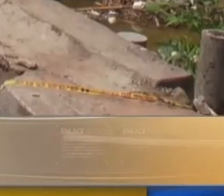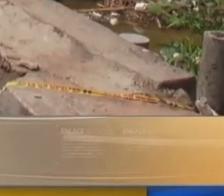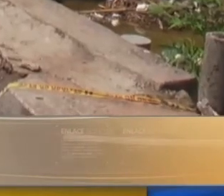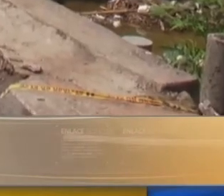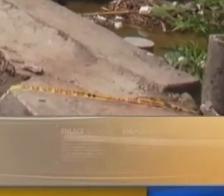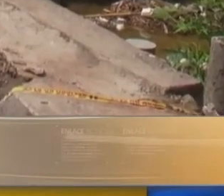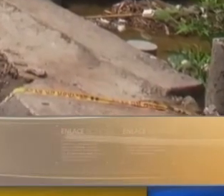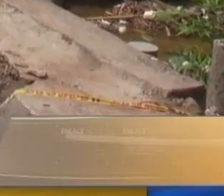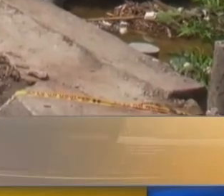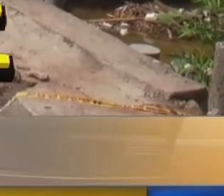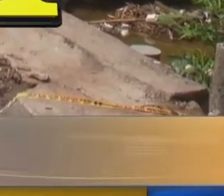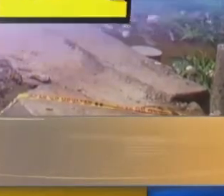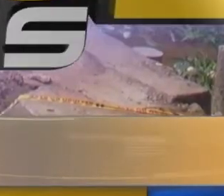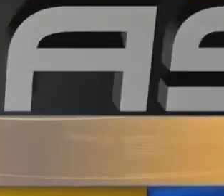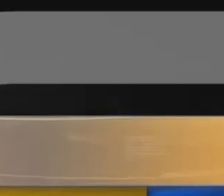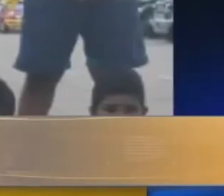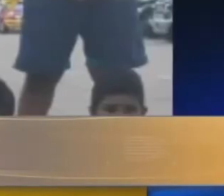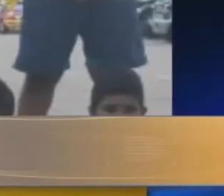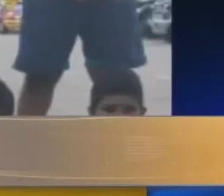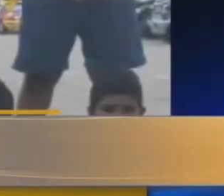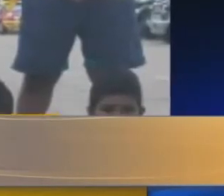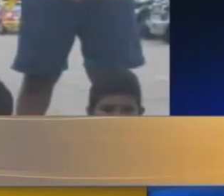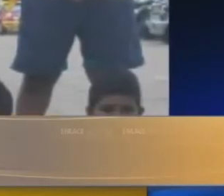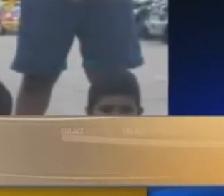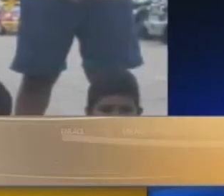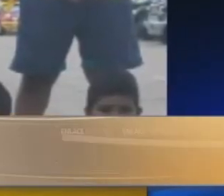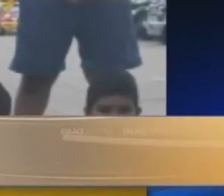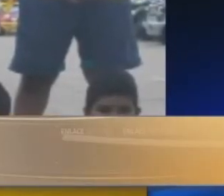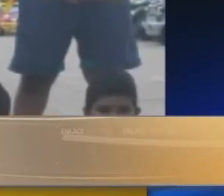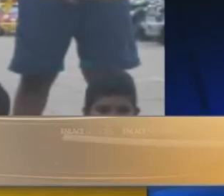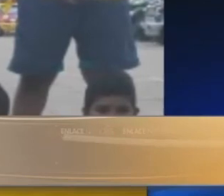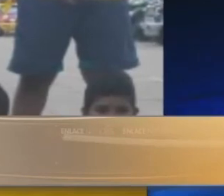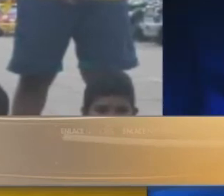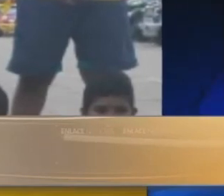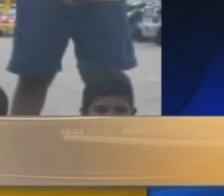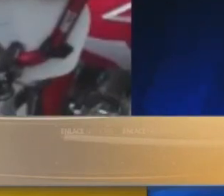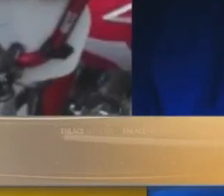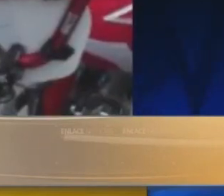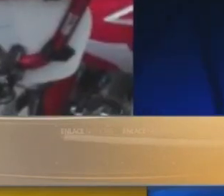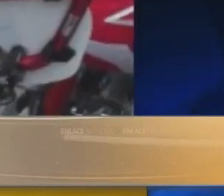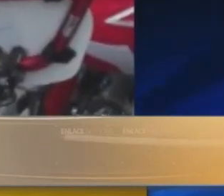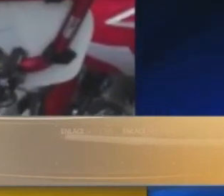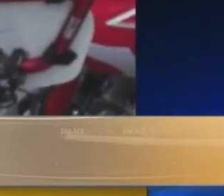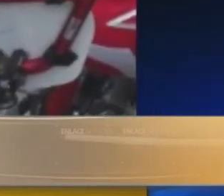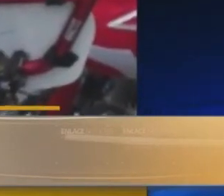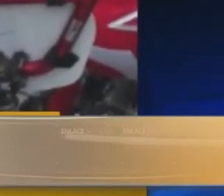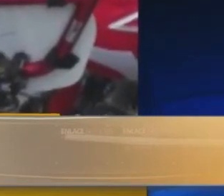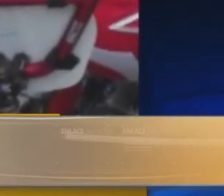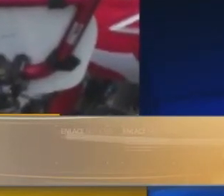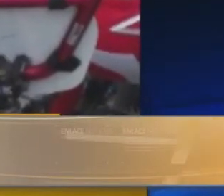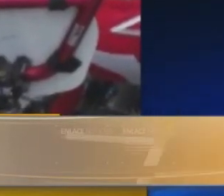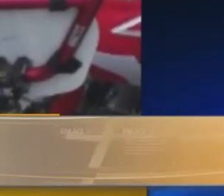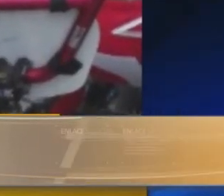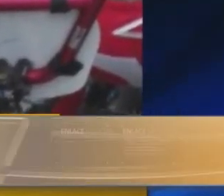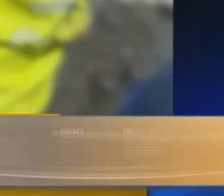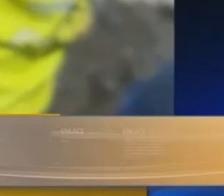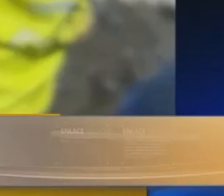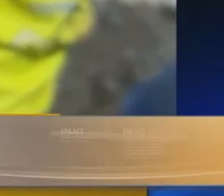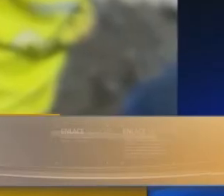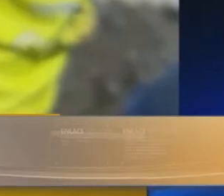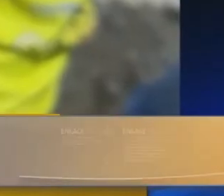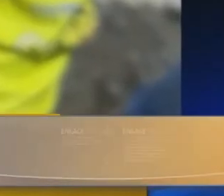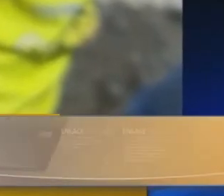aproximadamente se encuentra en estas condiciones. En los deportes, el BMX barranqueño continúa ratificando su excelente nivel. En la octava y novena